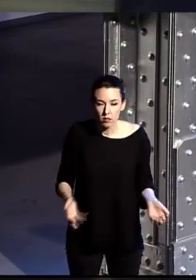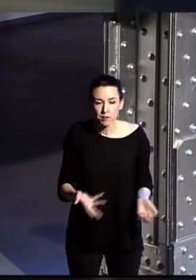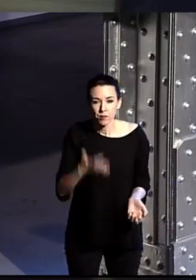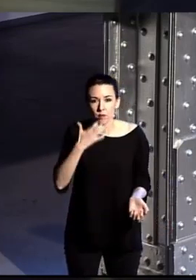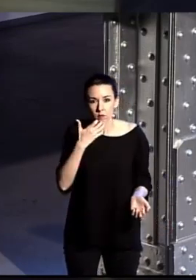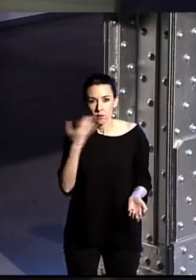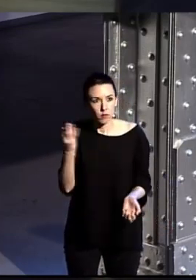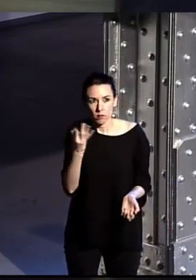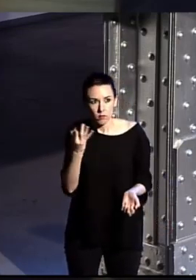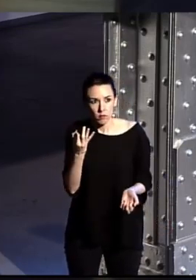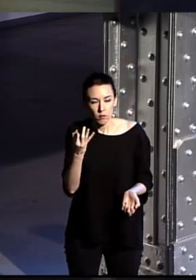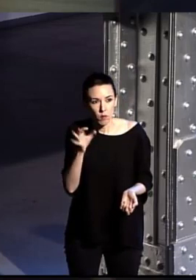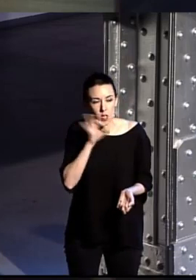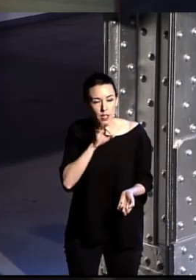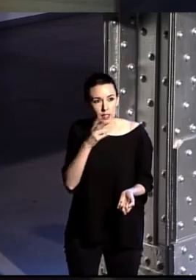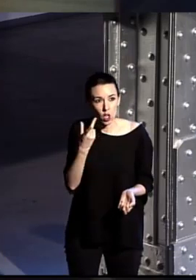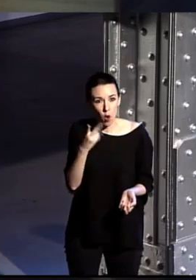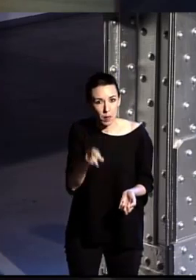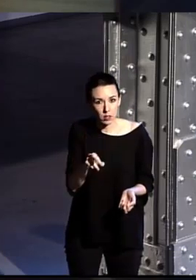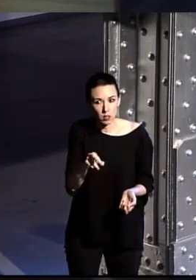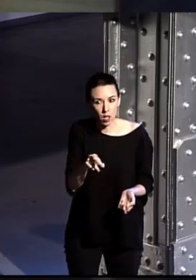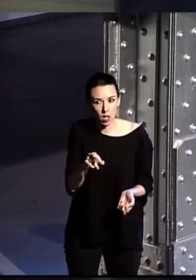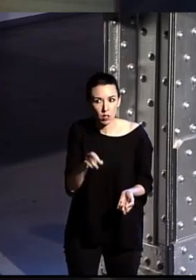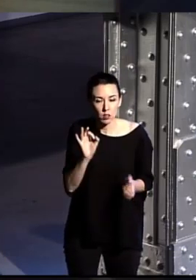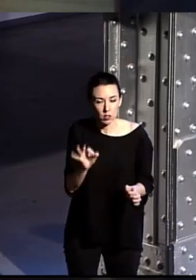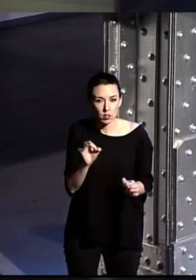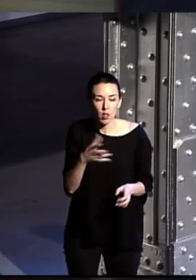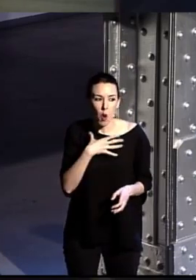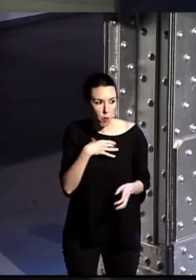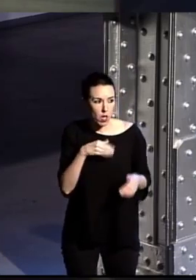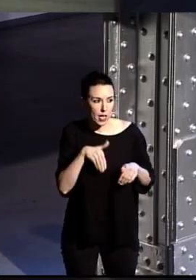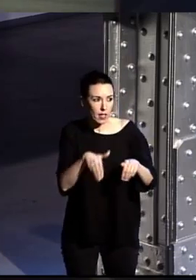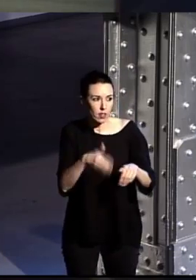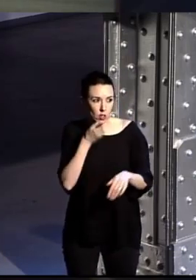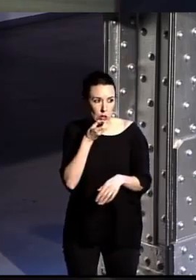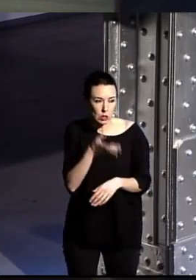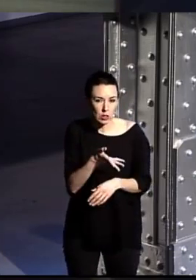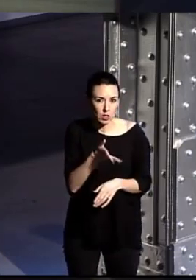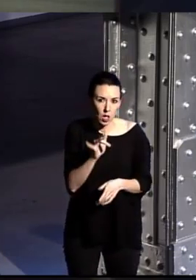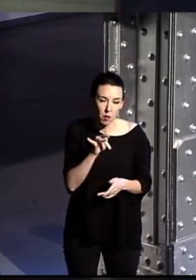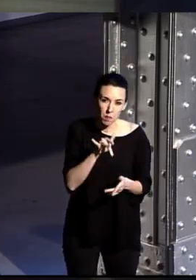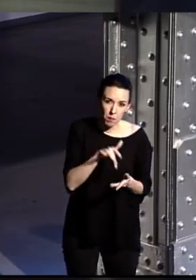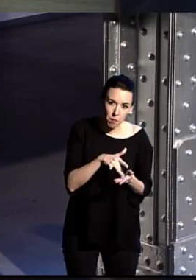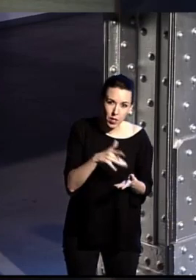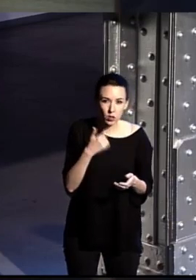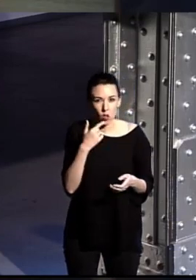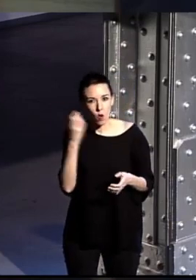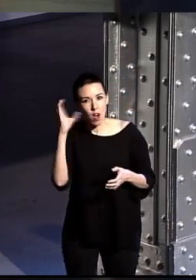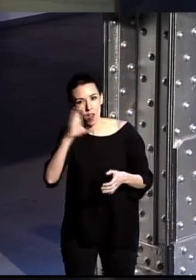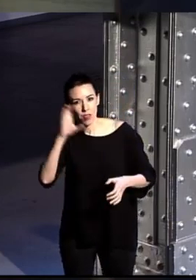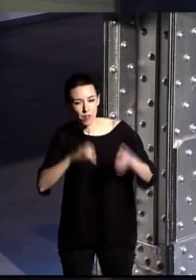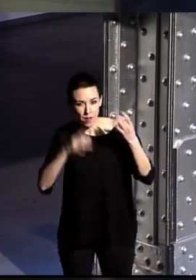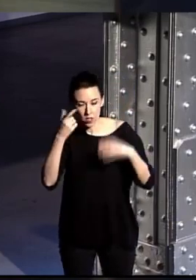si tuviera que poner uno en el siglo XX, yo lo tendría clarísimo. Es un buen candidato, pero entronca más con la ciencia ficción, Sí.